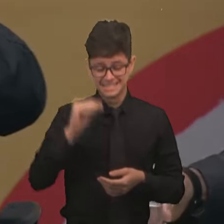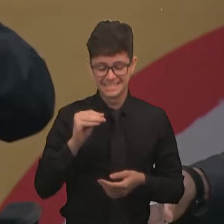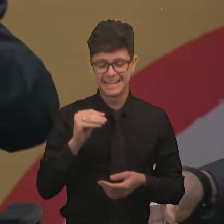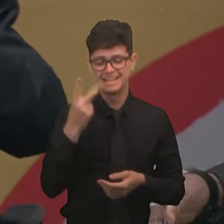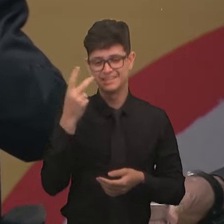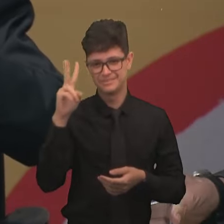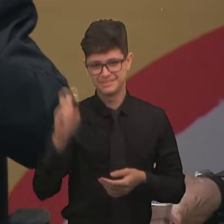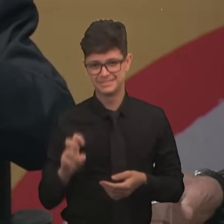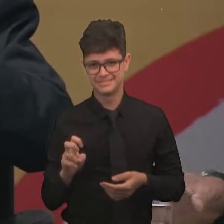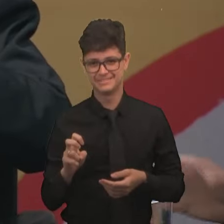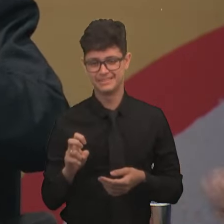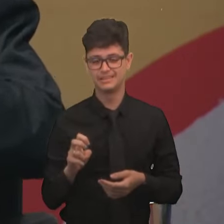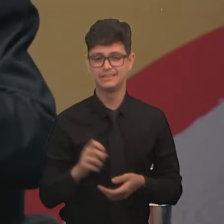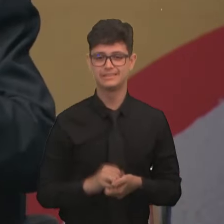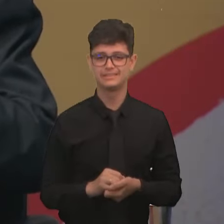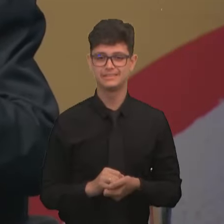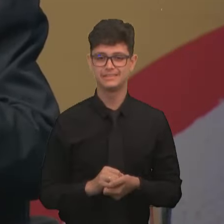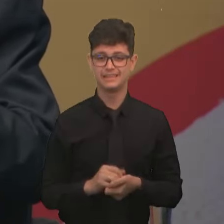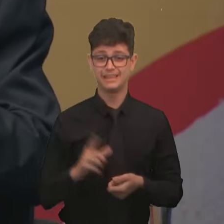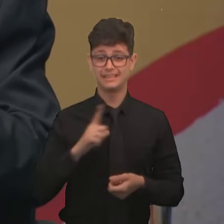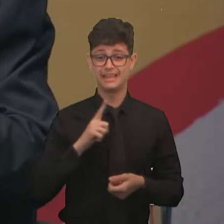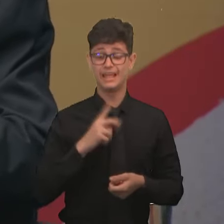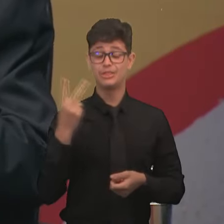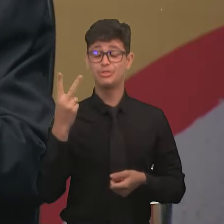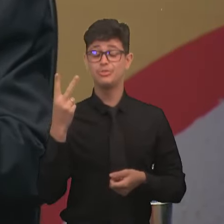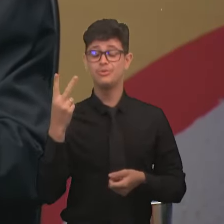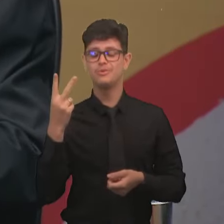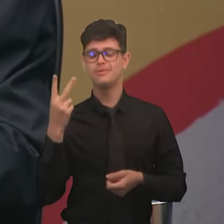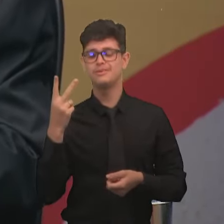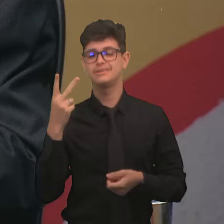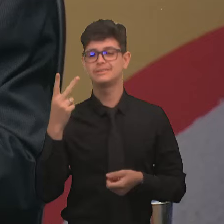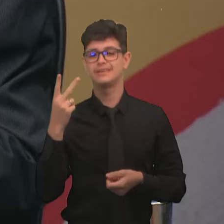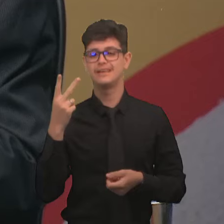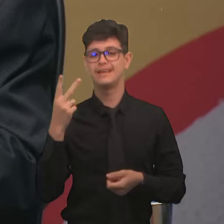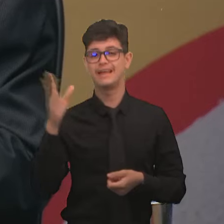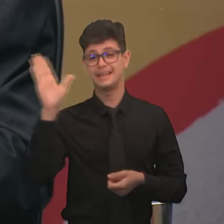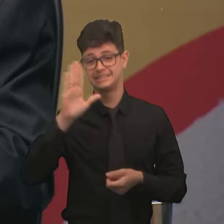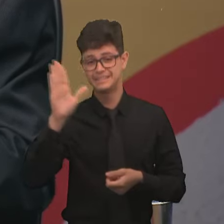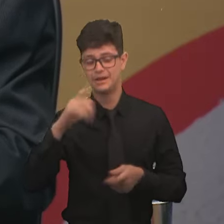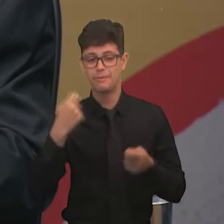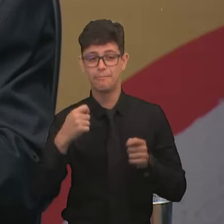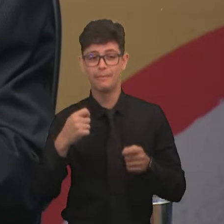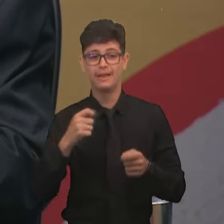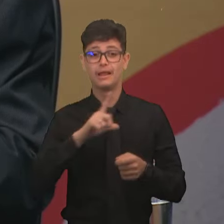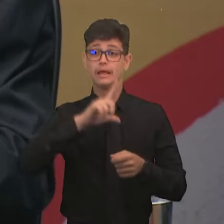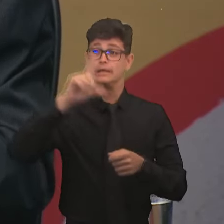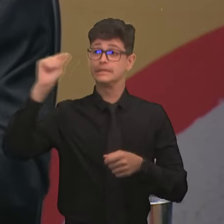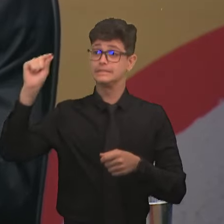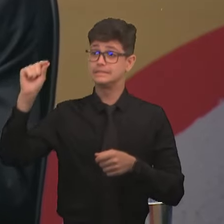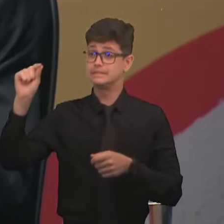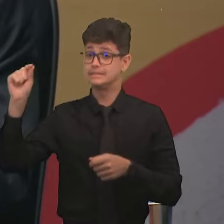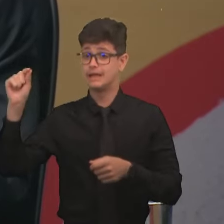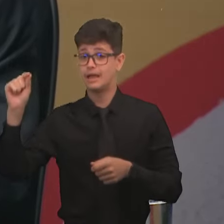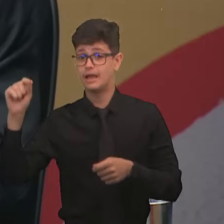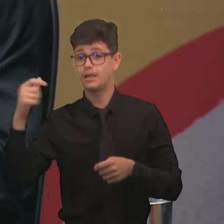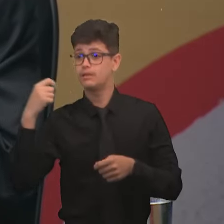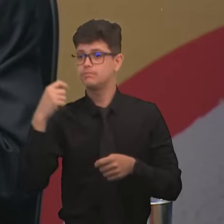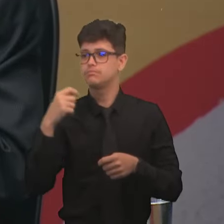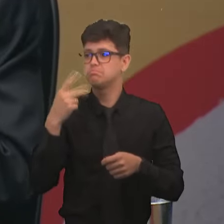peso es difícil, pero aprendí una cosa observando la vida brasileña. Hay dos tipos de despedida. La salida a la francesa, como se